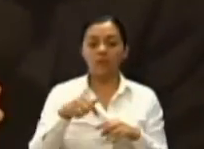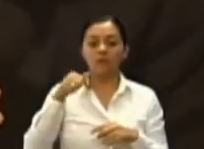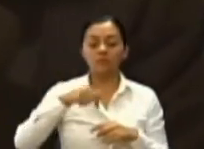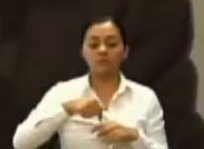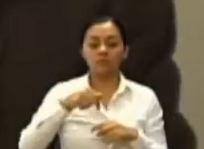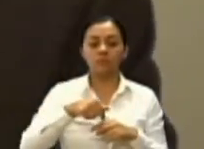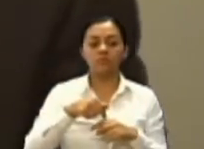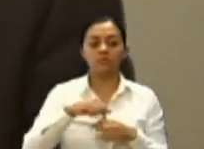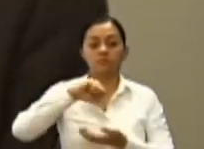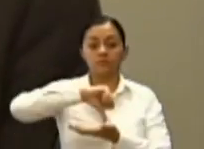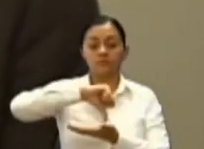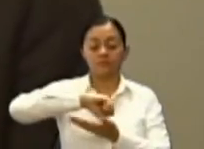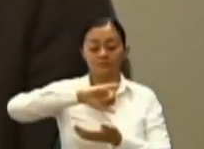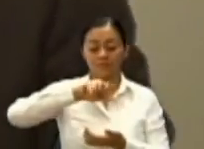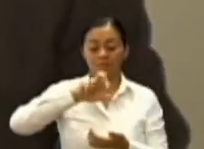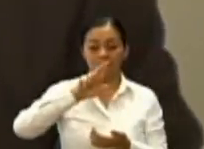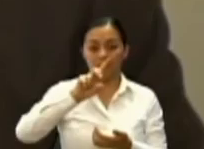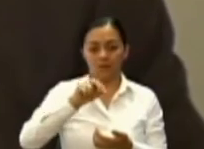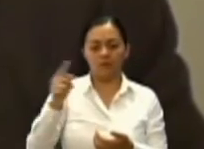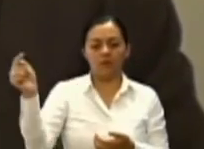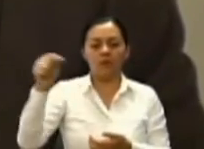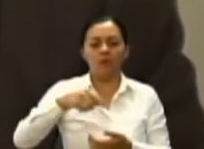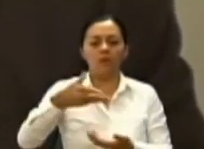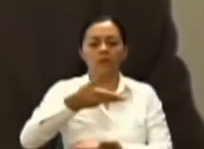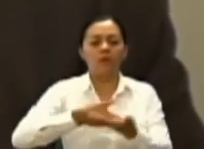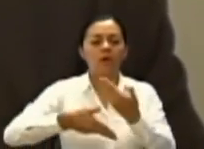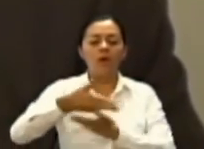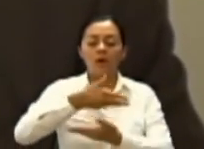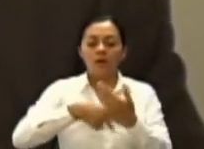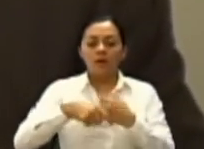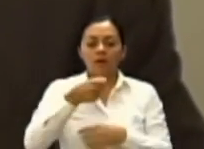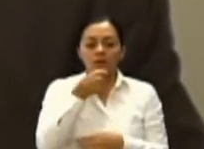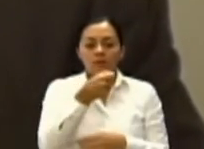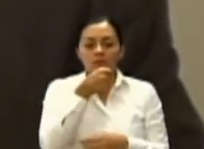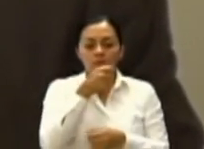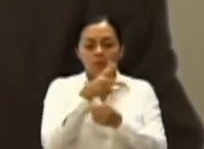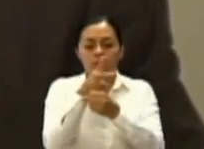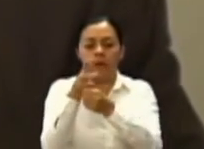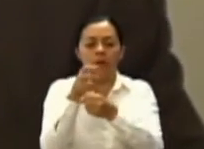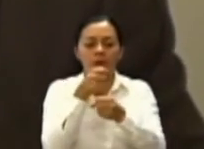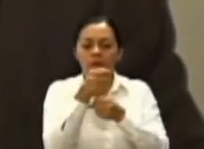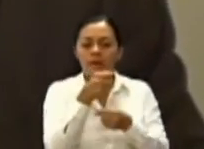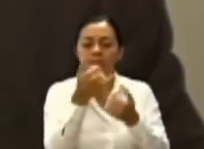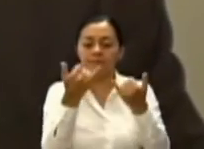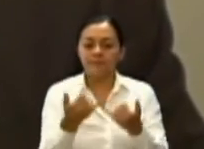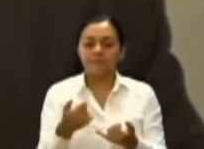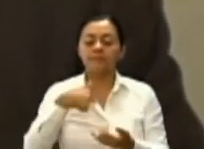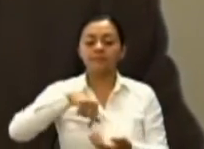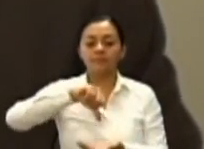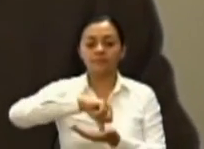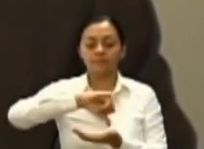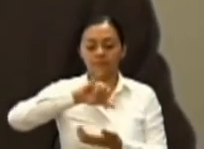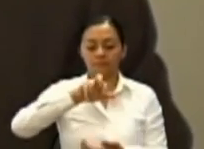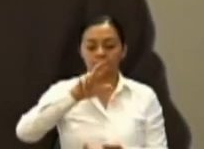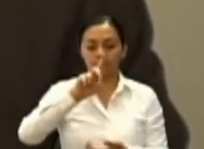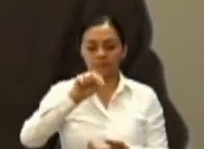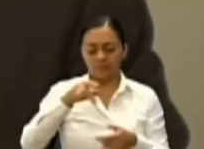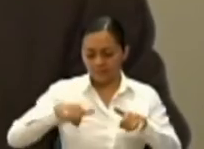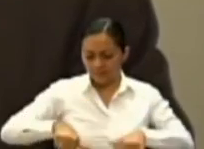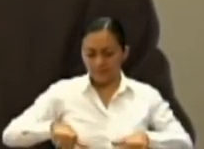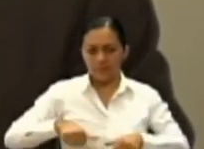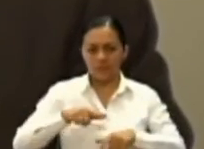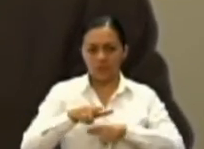pues hemos venido este conversatorio con los medios de comunicación de aquí decía jardín al sur de quito